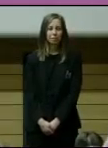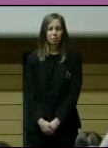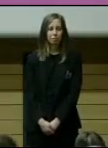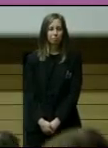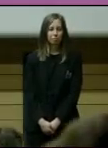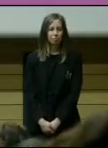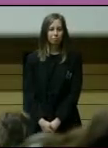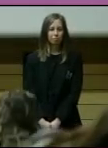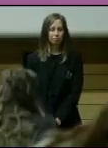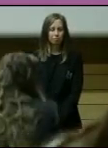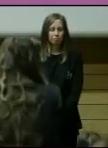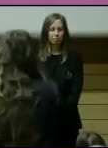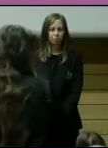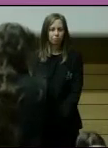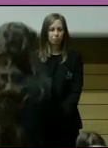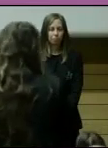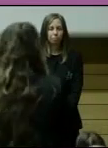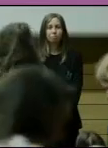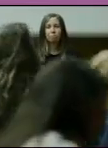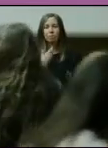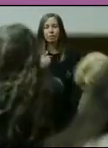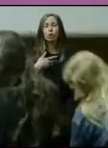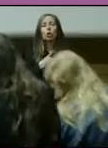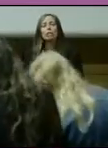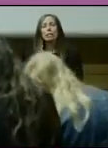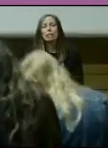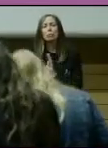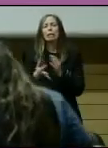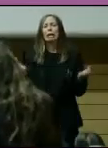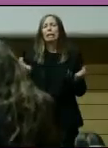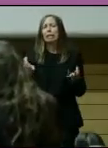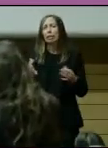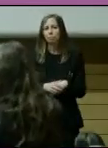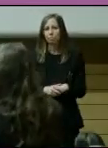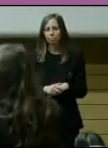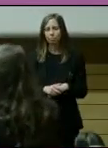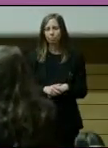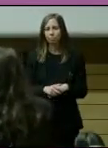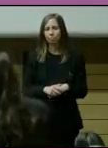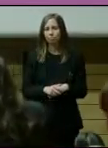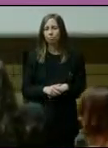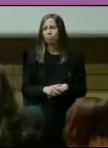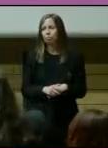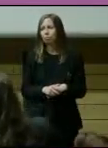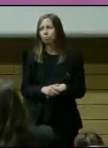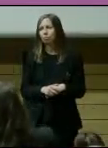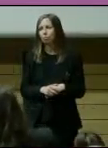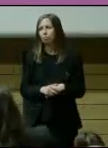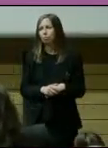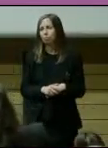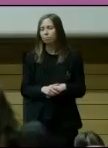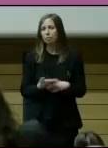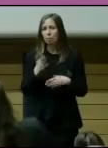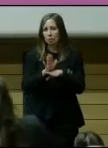Claro, se ha ido la transparencia. Bueno, ¿qué quiero explicar? Con esta presentación, suerte que soy un hombre del siglo XXI y traigo mis